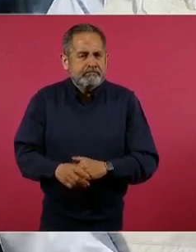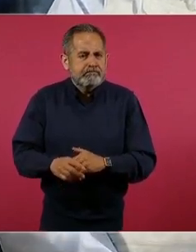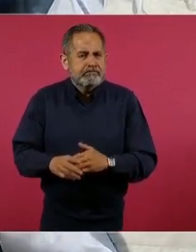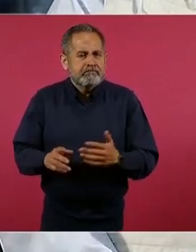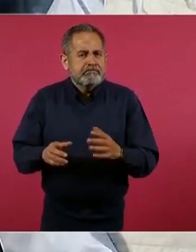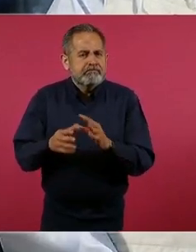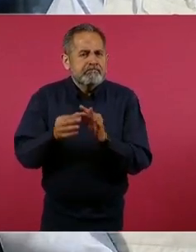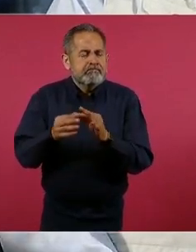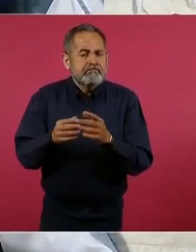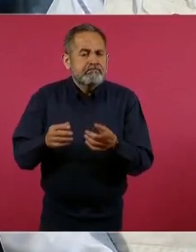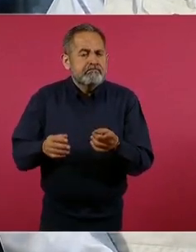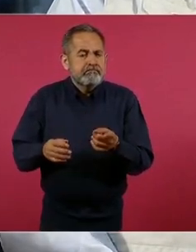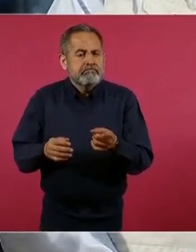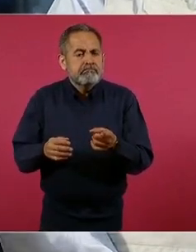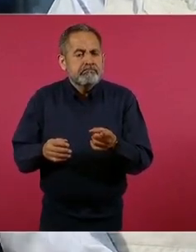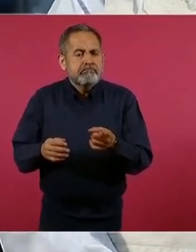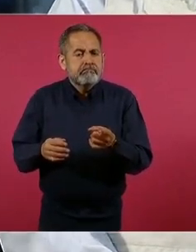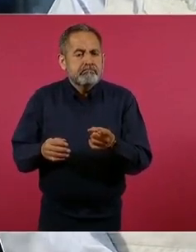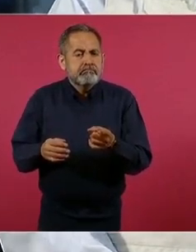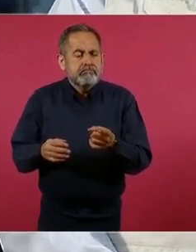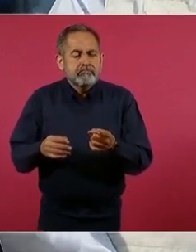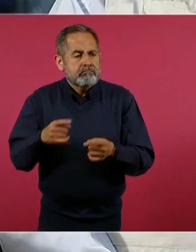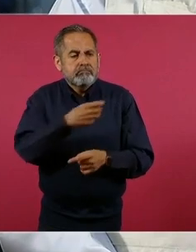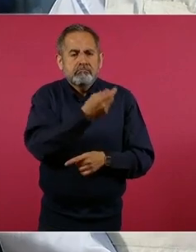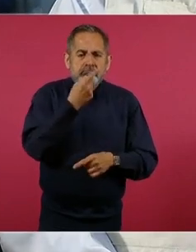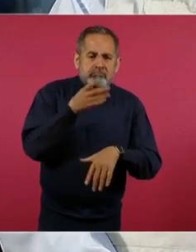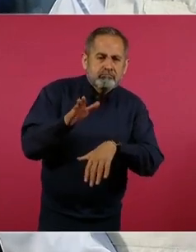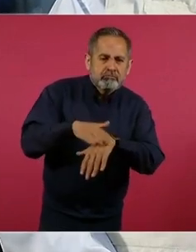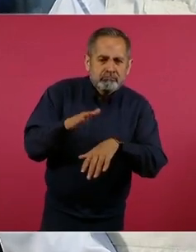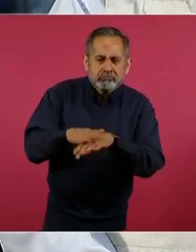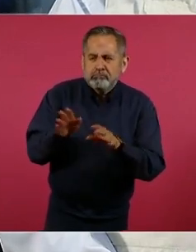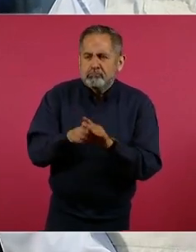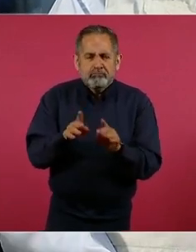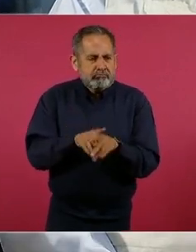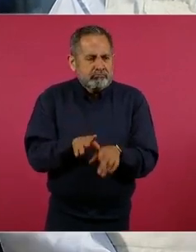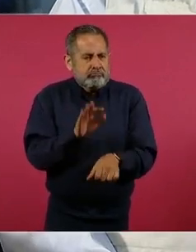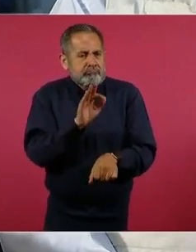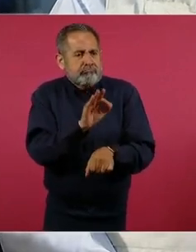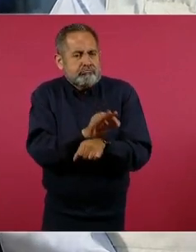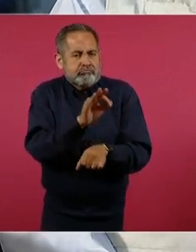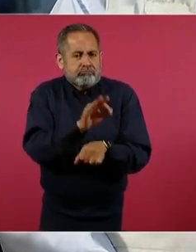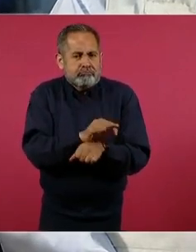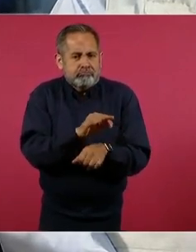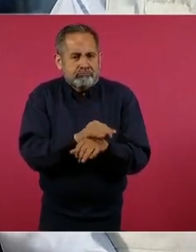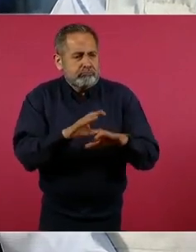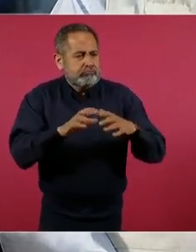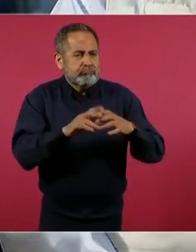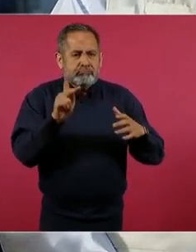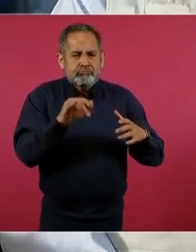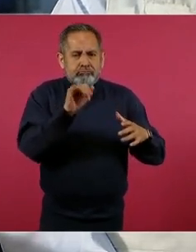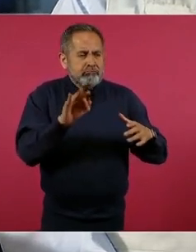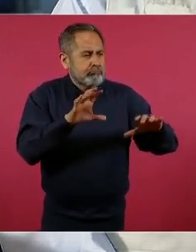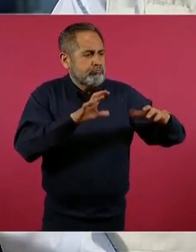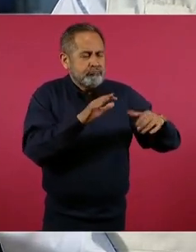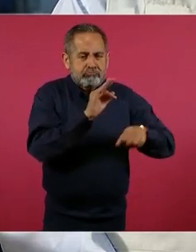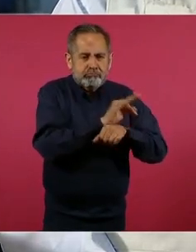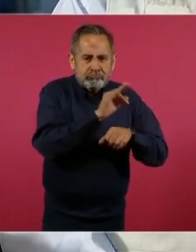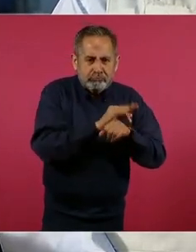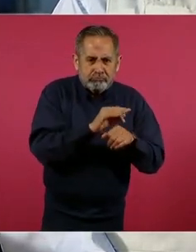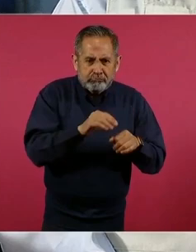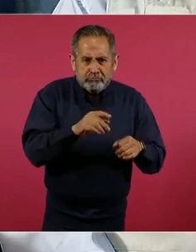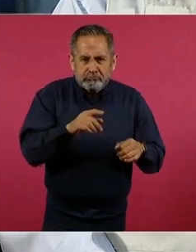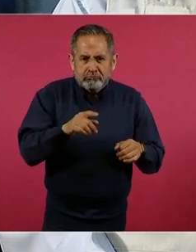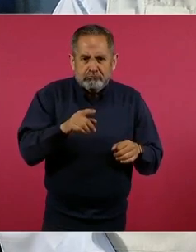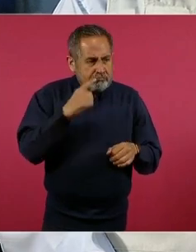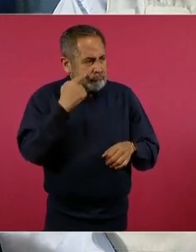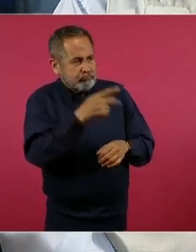la, pues en este caso, el señalamiento, ¿no? Que están defendiendo al Poder Judicial, están defendiendo, según esto,